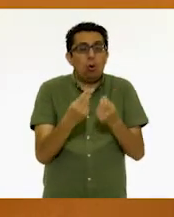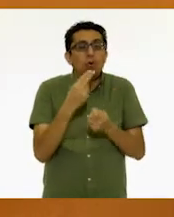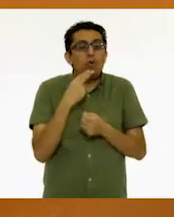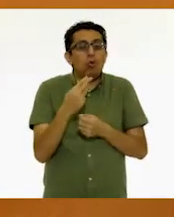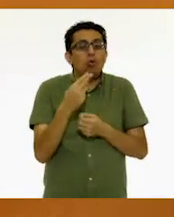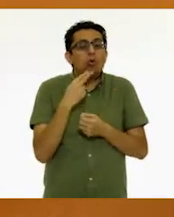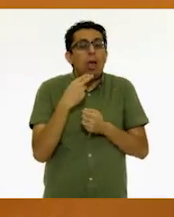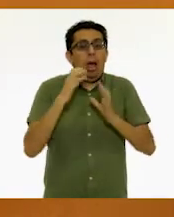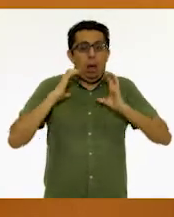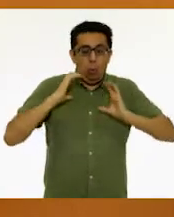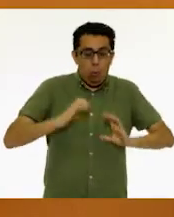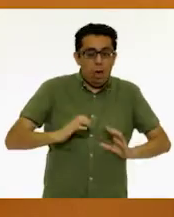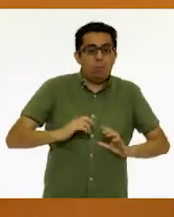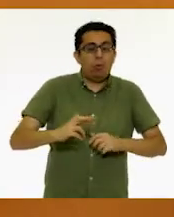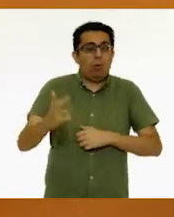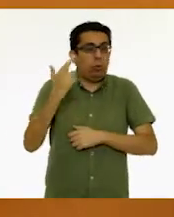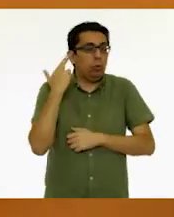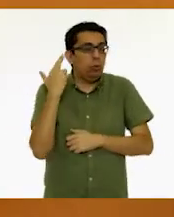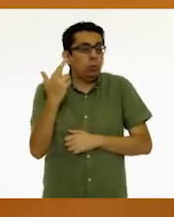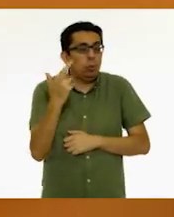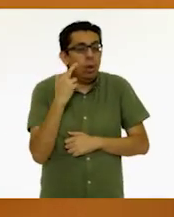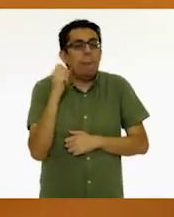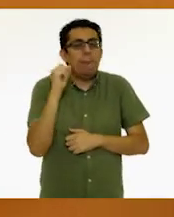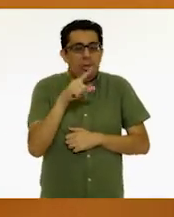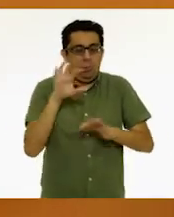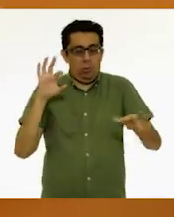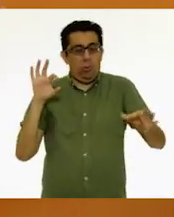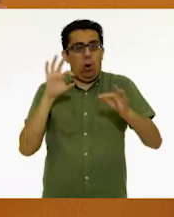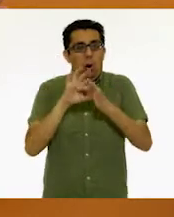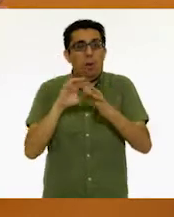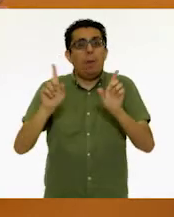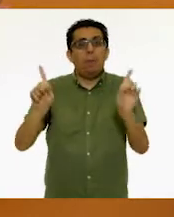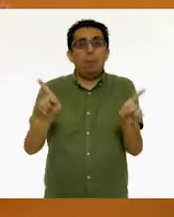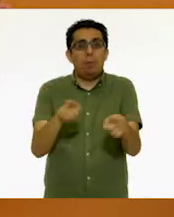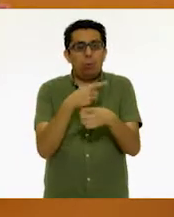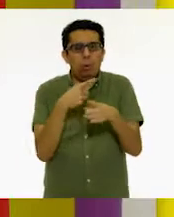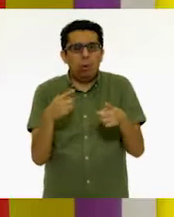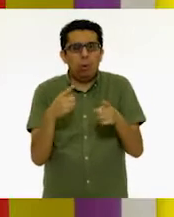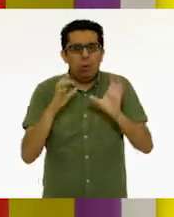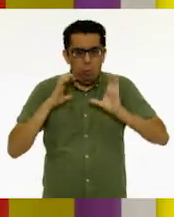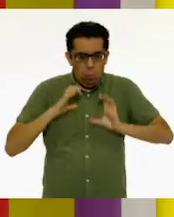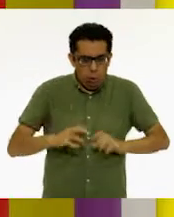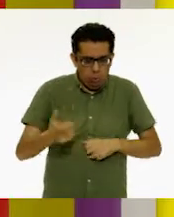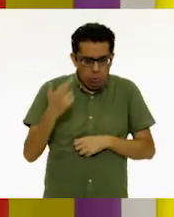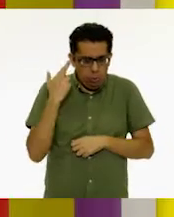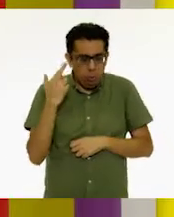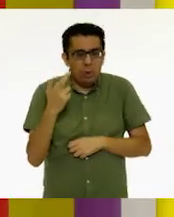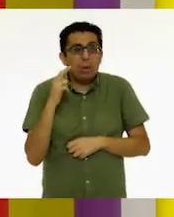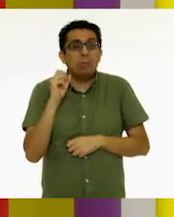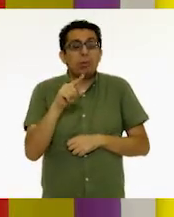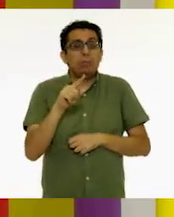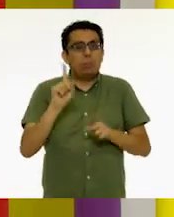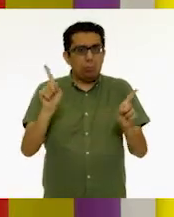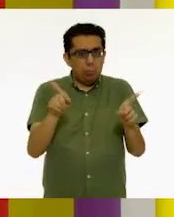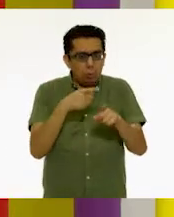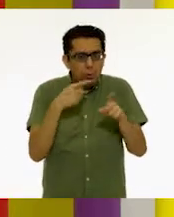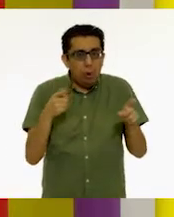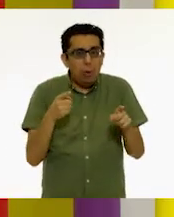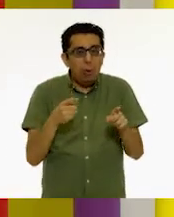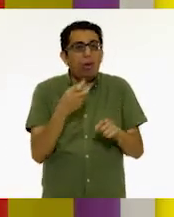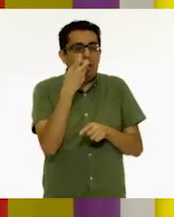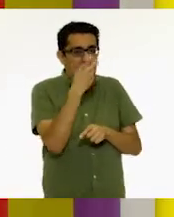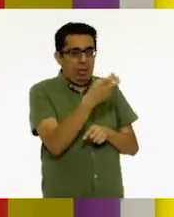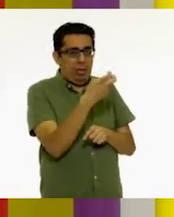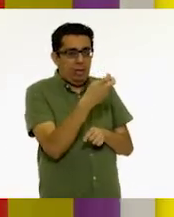de nuestro cuerpo y con la música. Con los sonidos de nuestro cuerpo y con la música. Exacto.